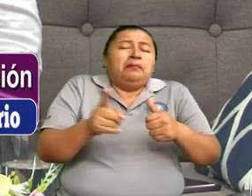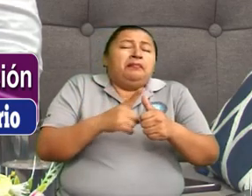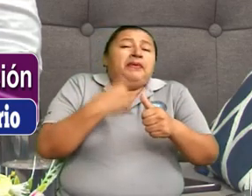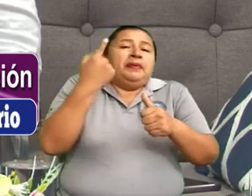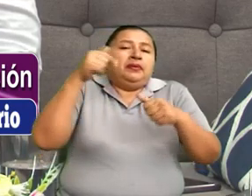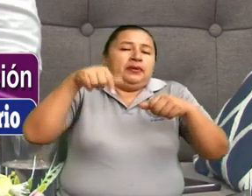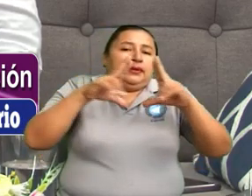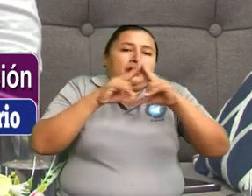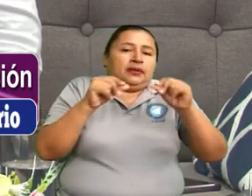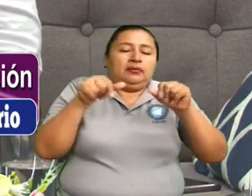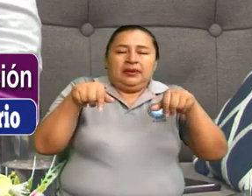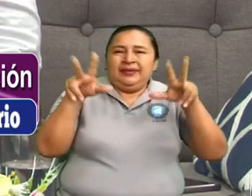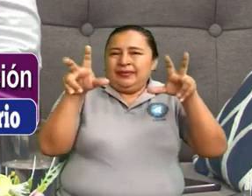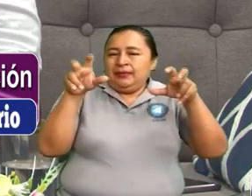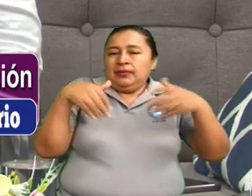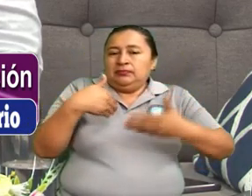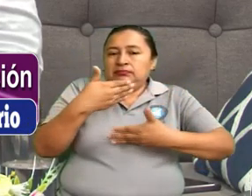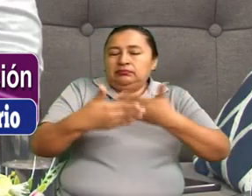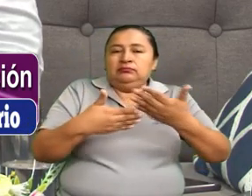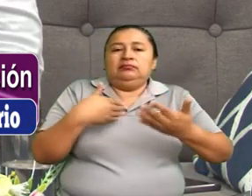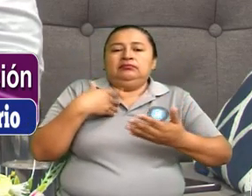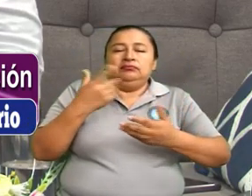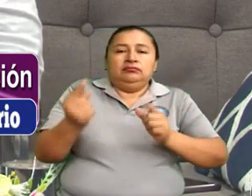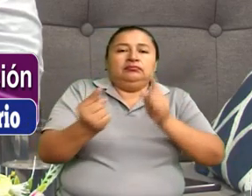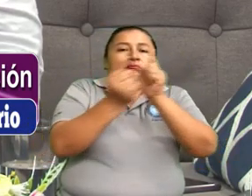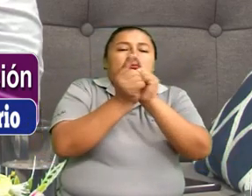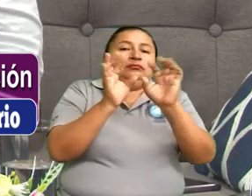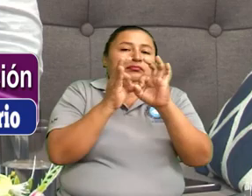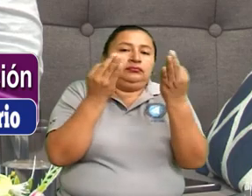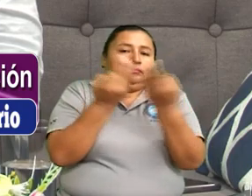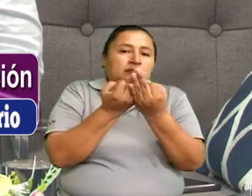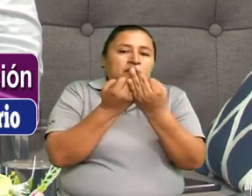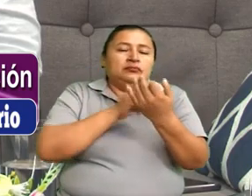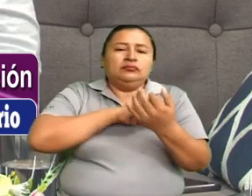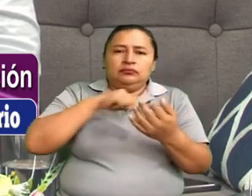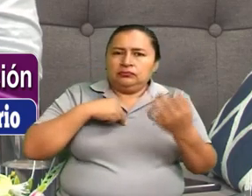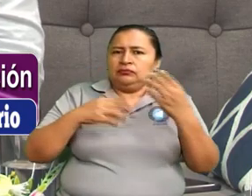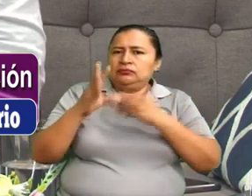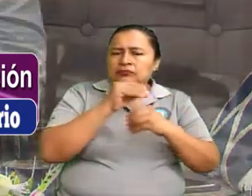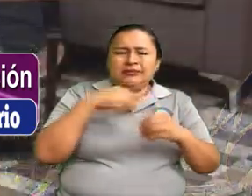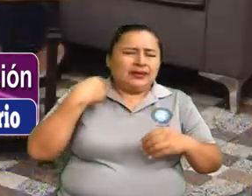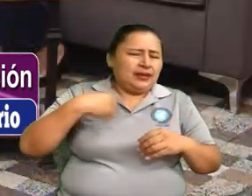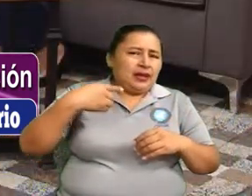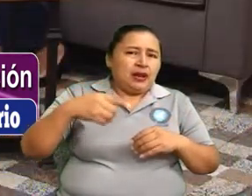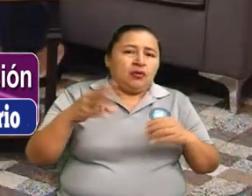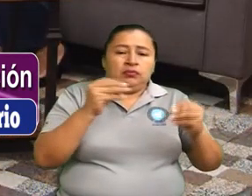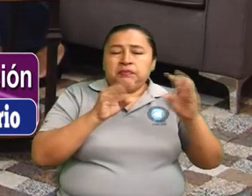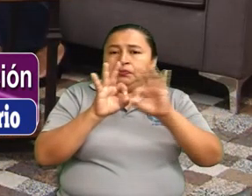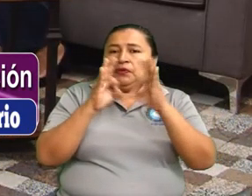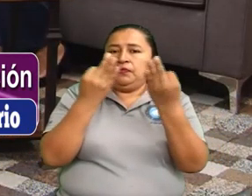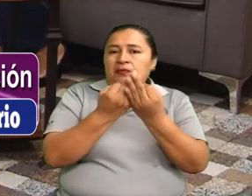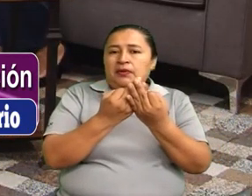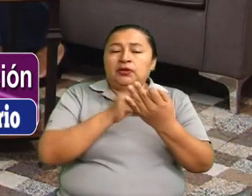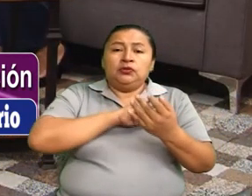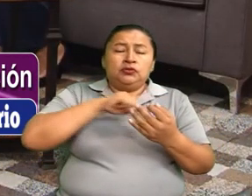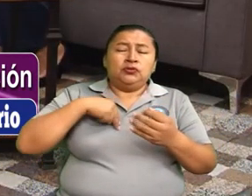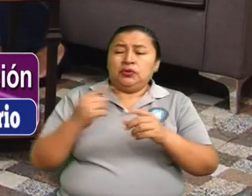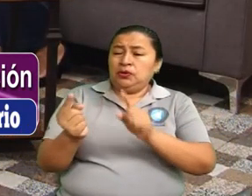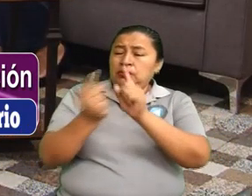en todo este tema de encuentro con la familia. Nosotros conversamos todos los días con la familia. Nosotros nos